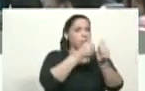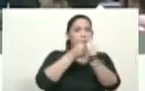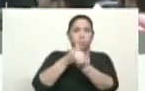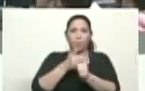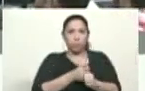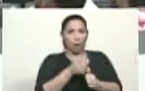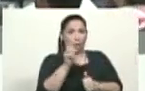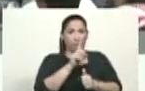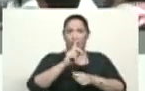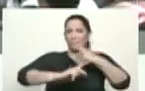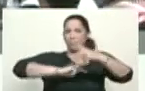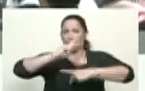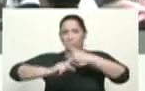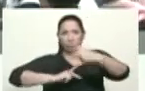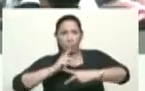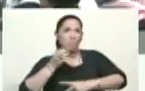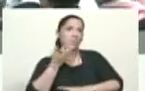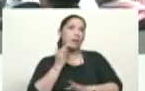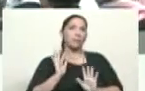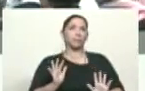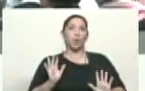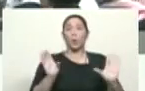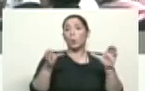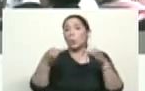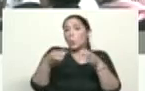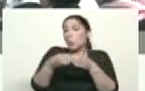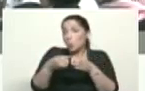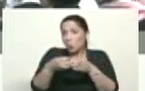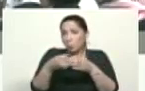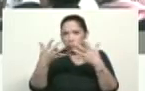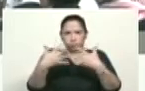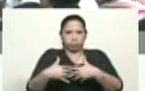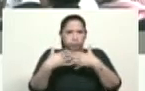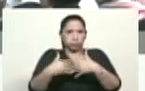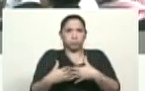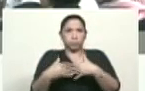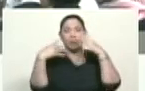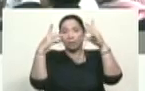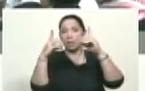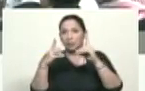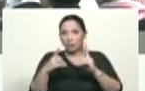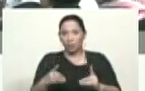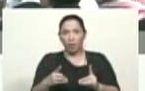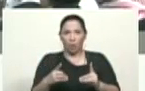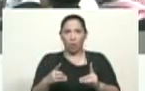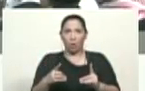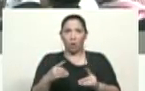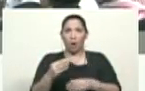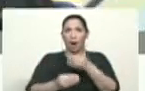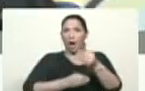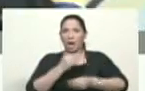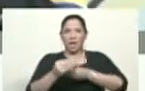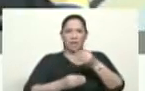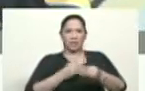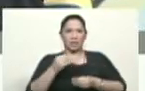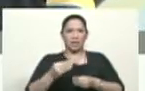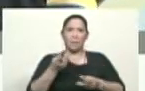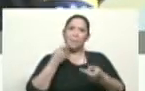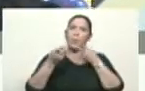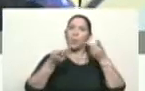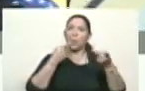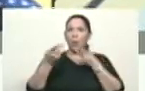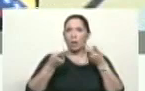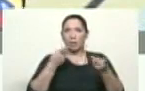producto de un grupo corporativo que decidió lanzarse a la arena política con